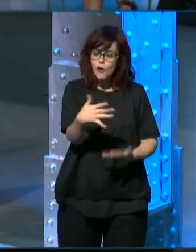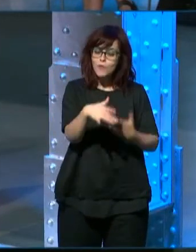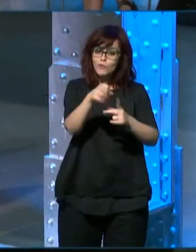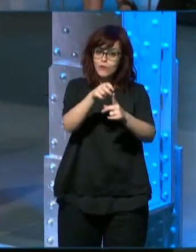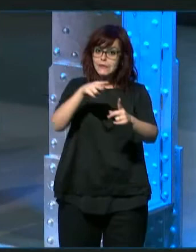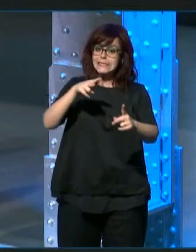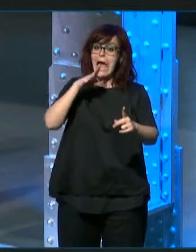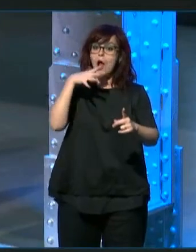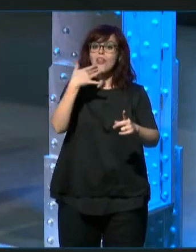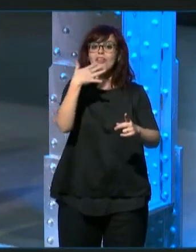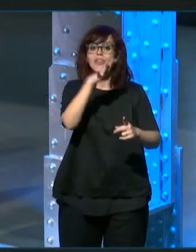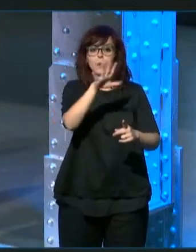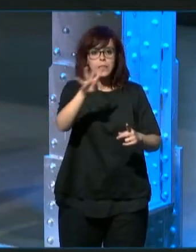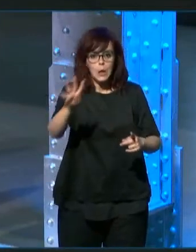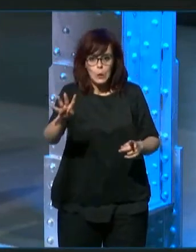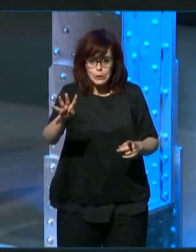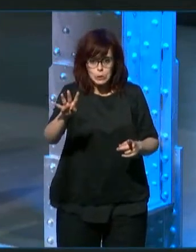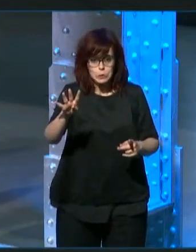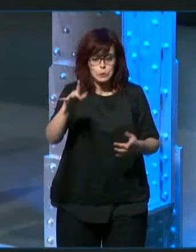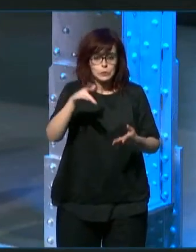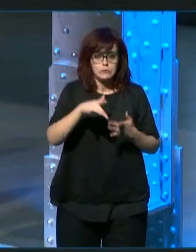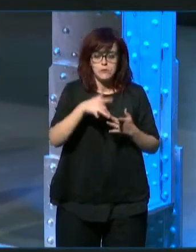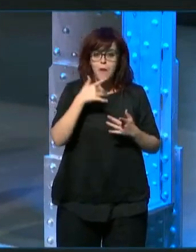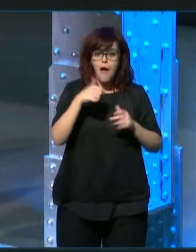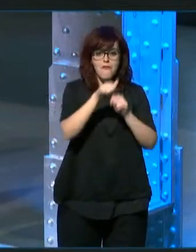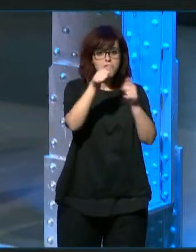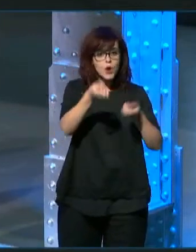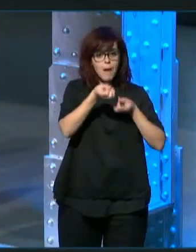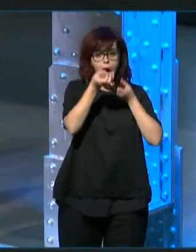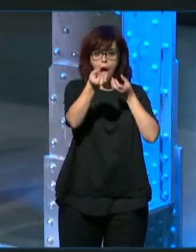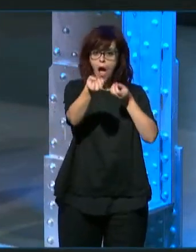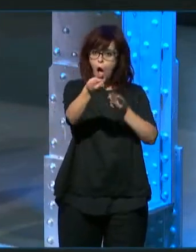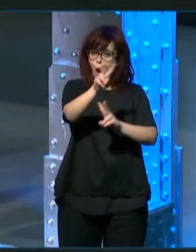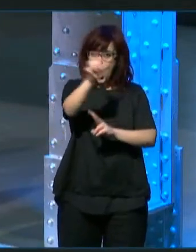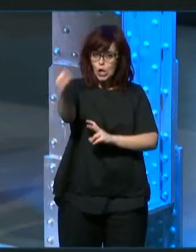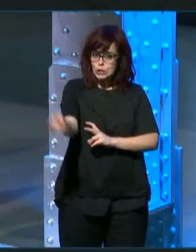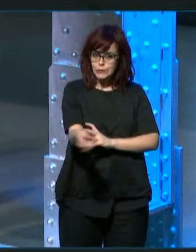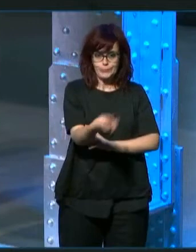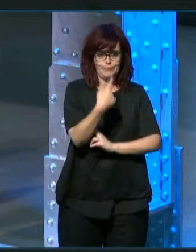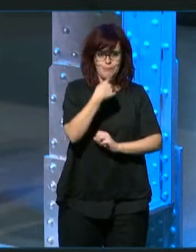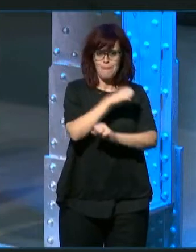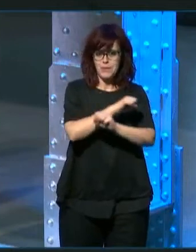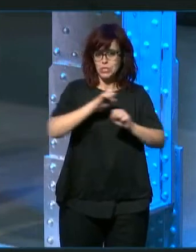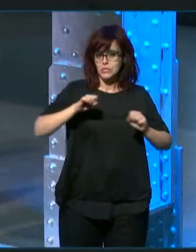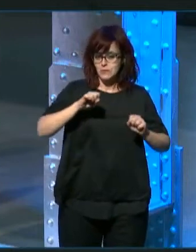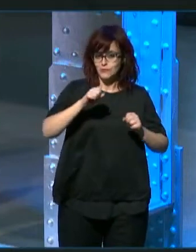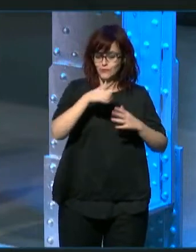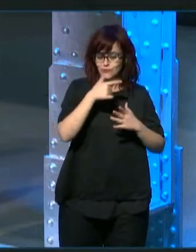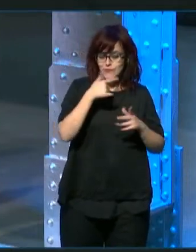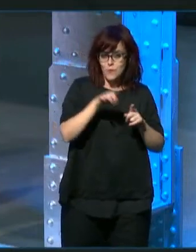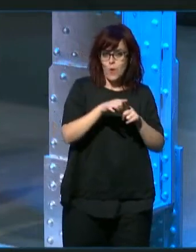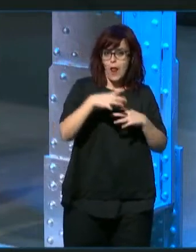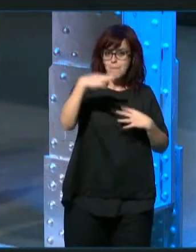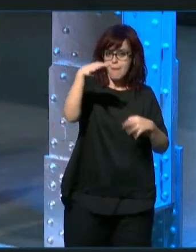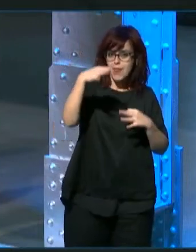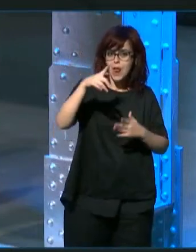ahora yo con 54 años no podría expresarme de otra manera que no fuera un papel y un lápiz, ¿no? Es así como